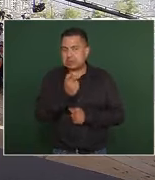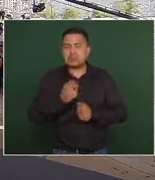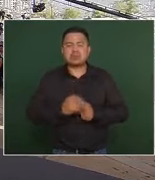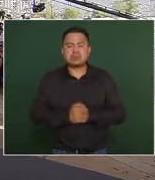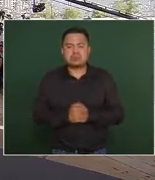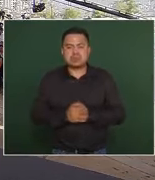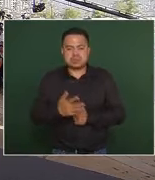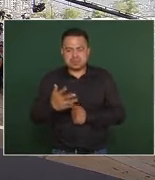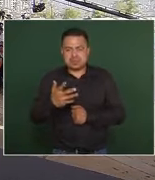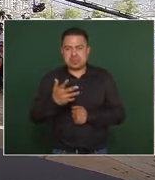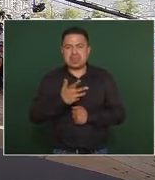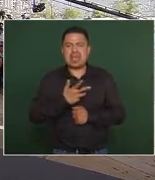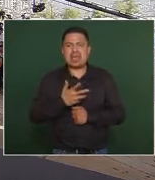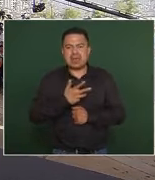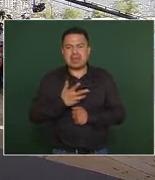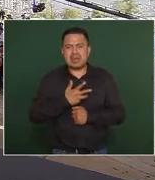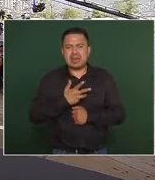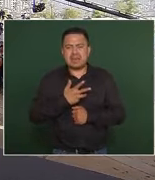había